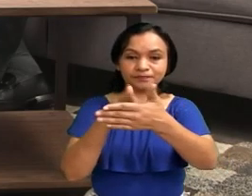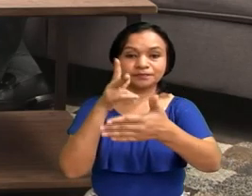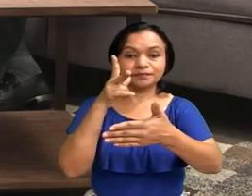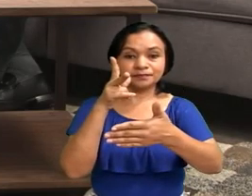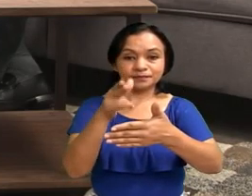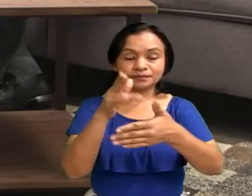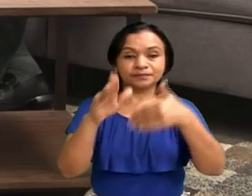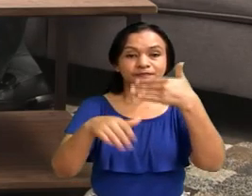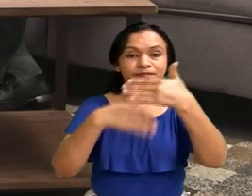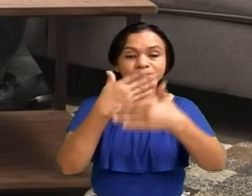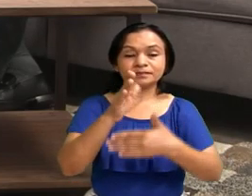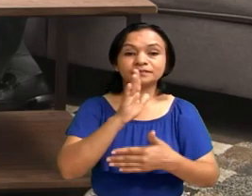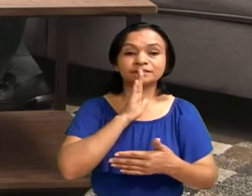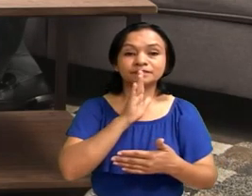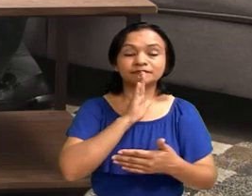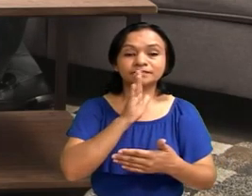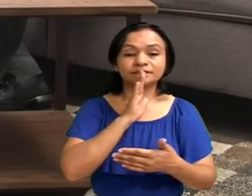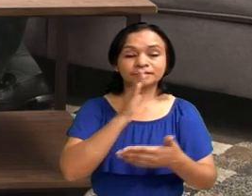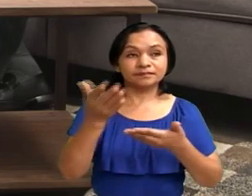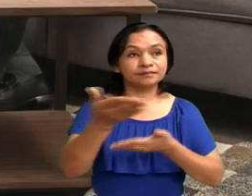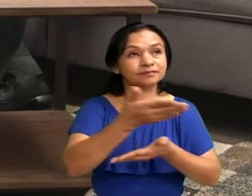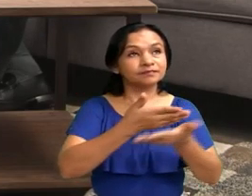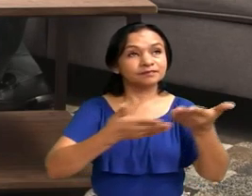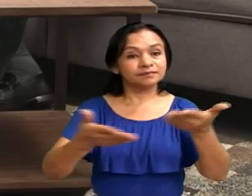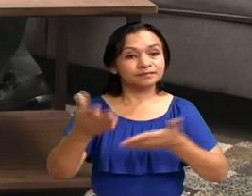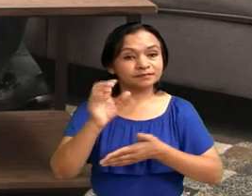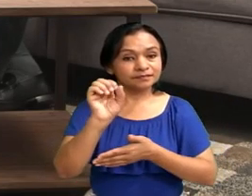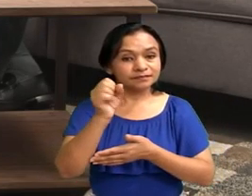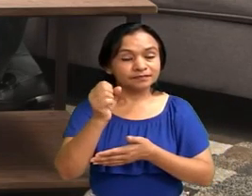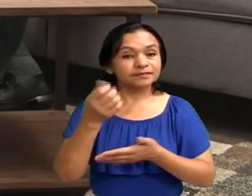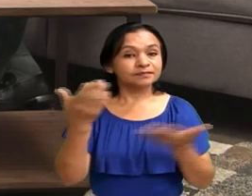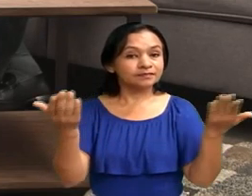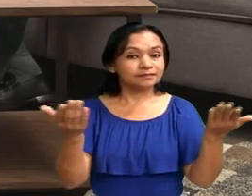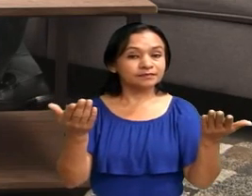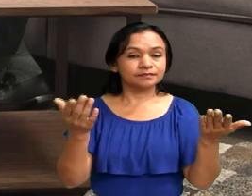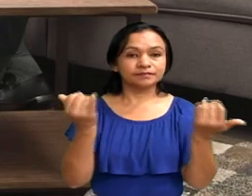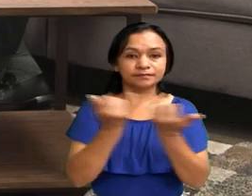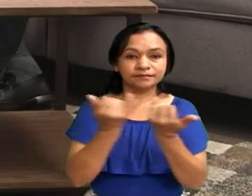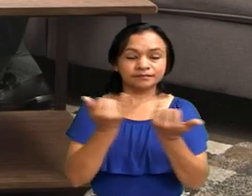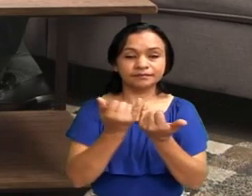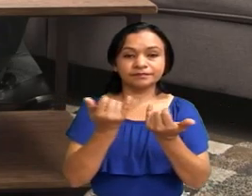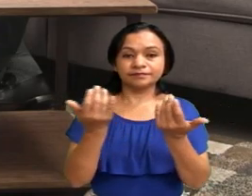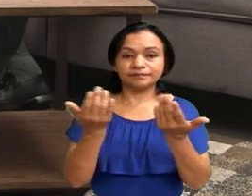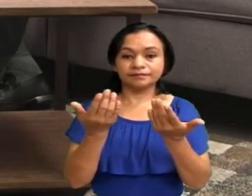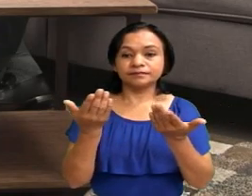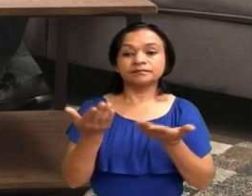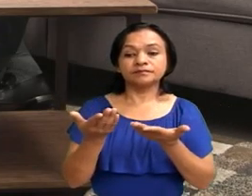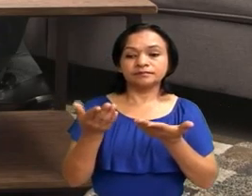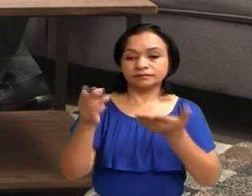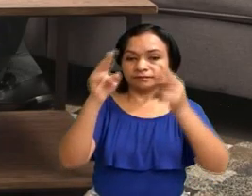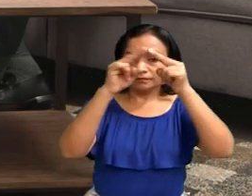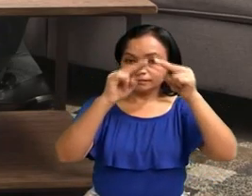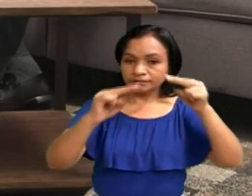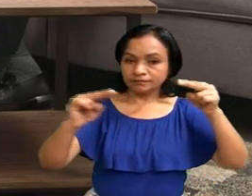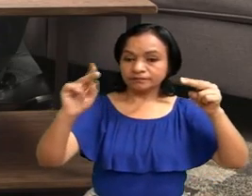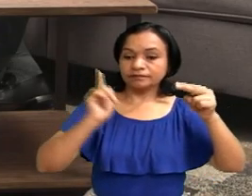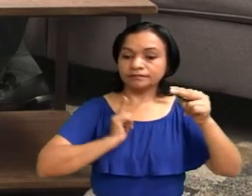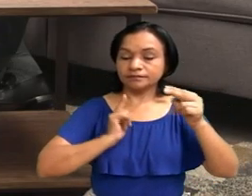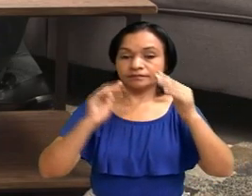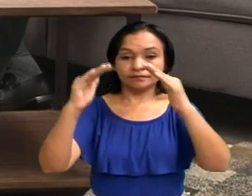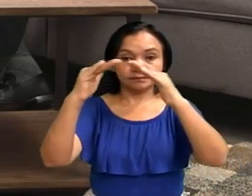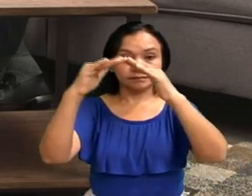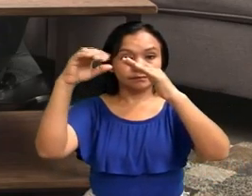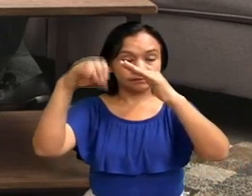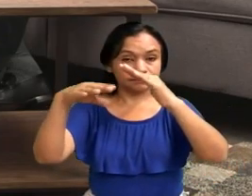volver quisiera que habláramos de ese proceso de interacción social que se realiza, porque también una cuestión es en principio llevar la energía y después el proceso